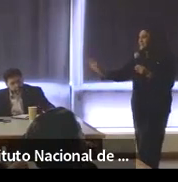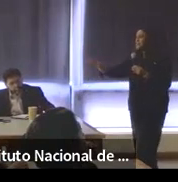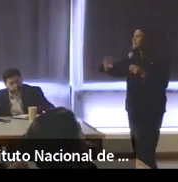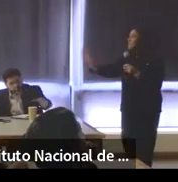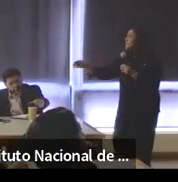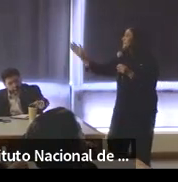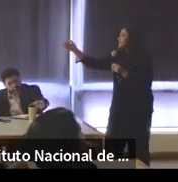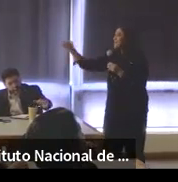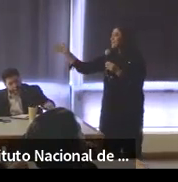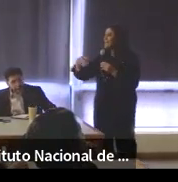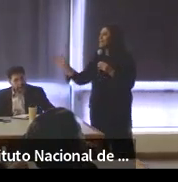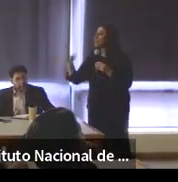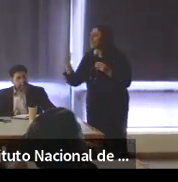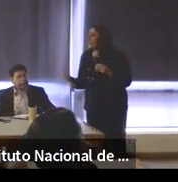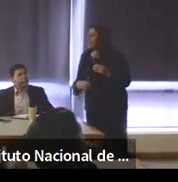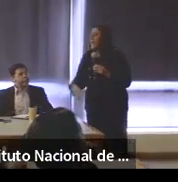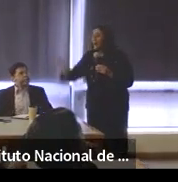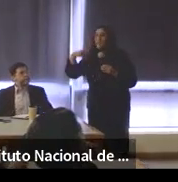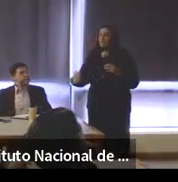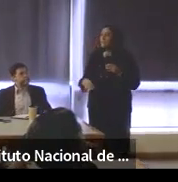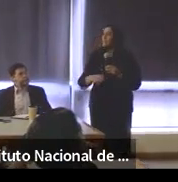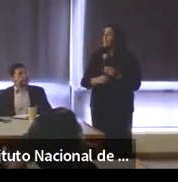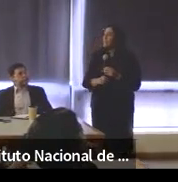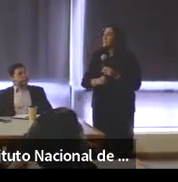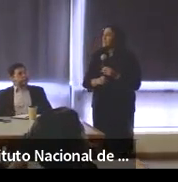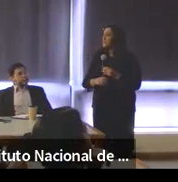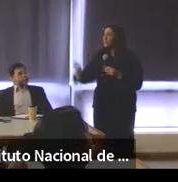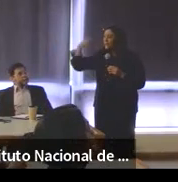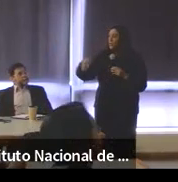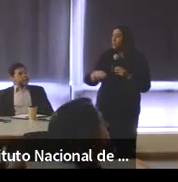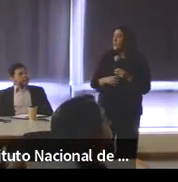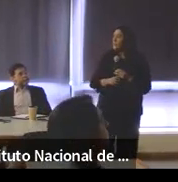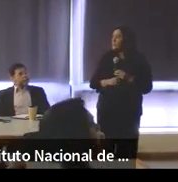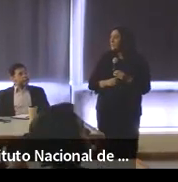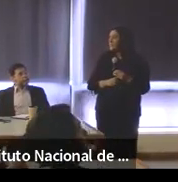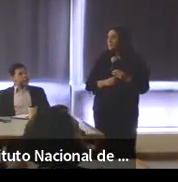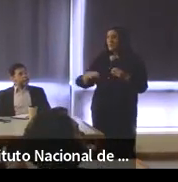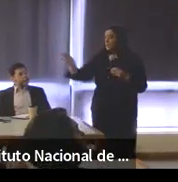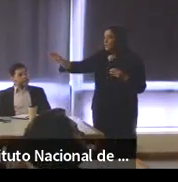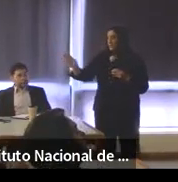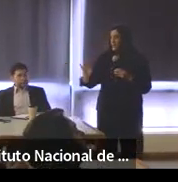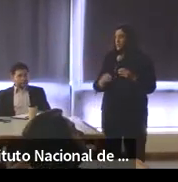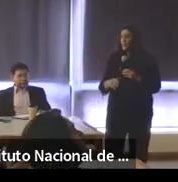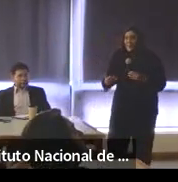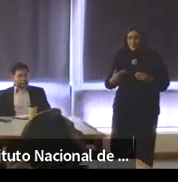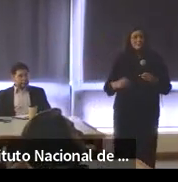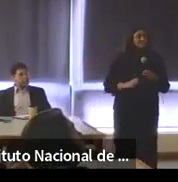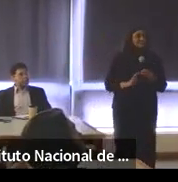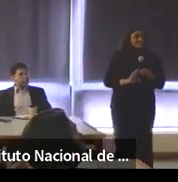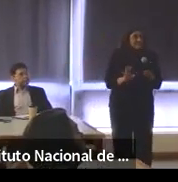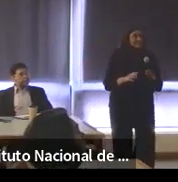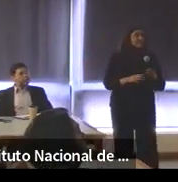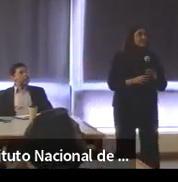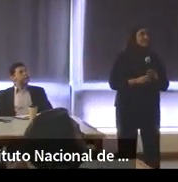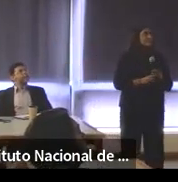no me importa y que ellos se arreglen como pueda aunque afecte la organización aunque no cumple los objetivos mejor no me meto